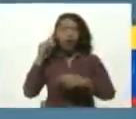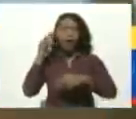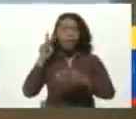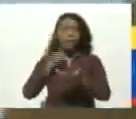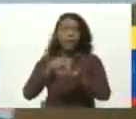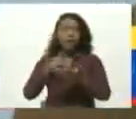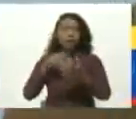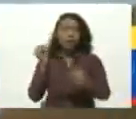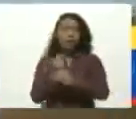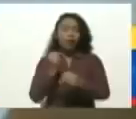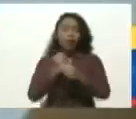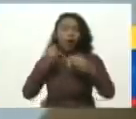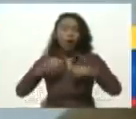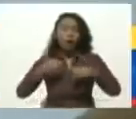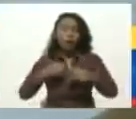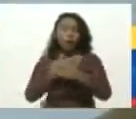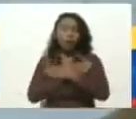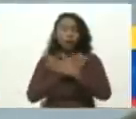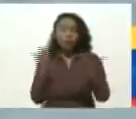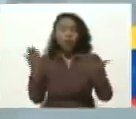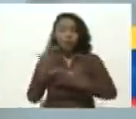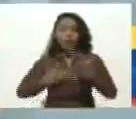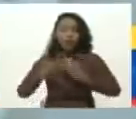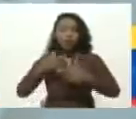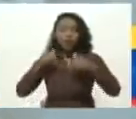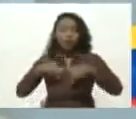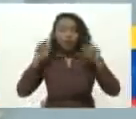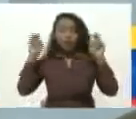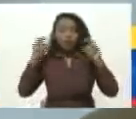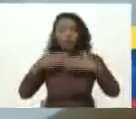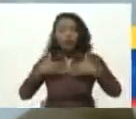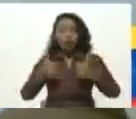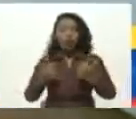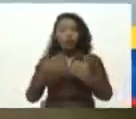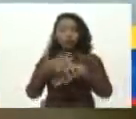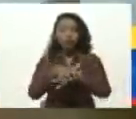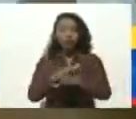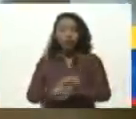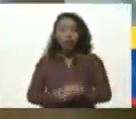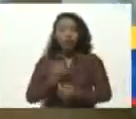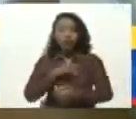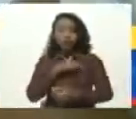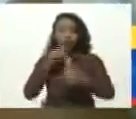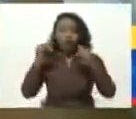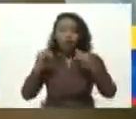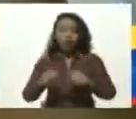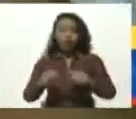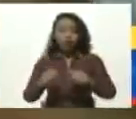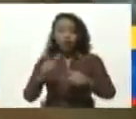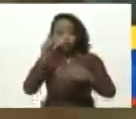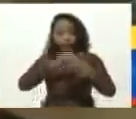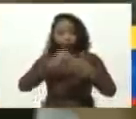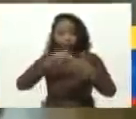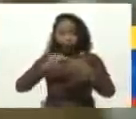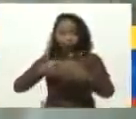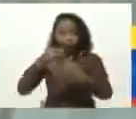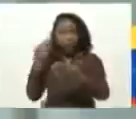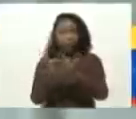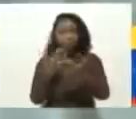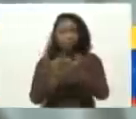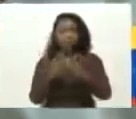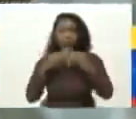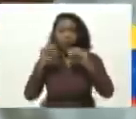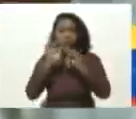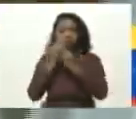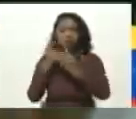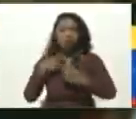este territorio y que prestan su servicio en esta área de salud integral, bueno, hemos estado revisando, chequeando, verificando que en todas las familias,